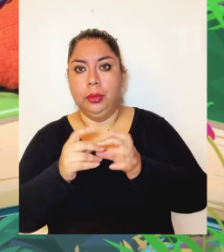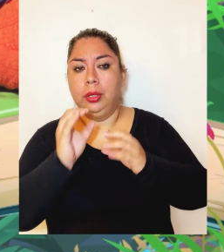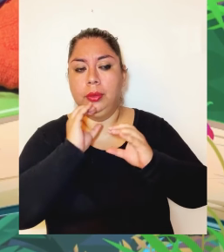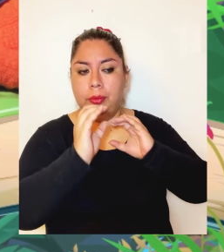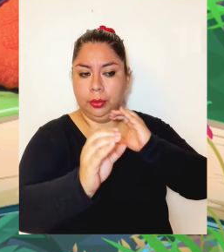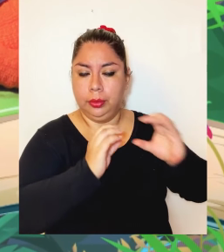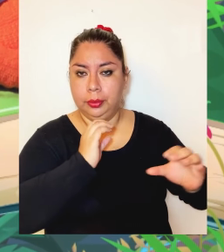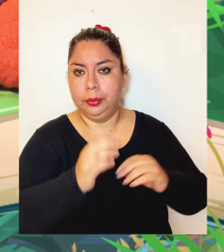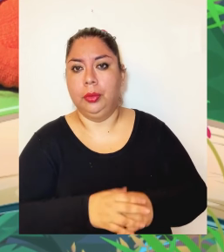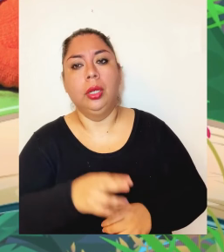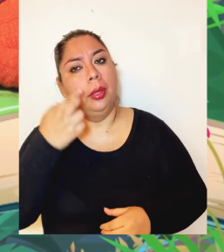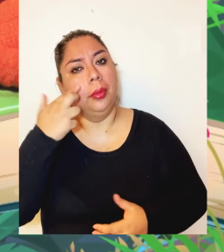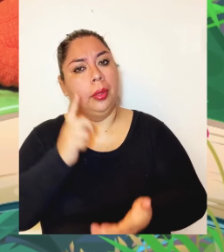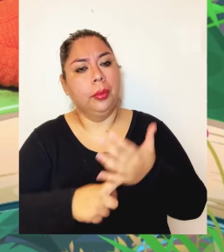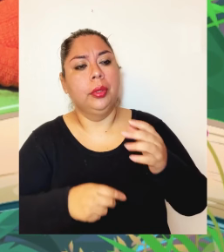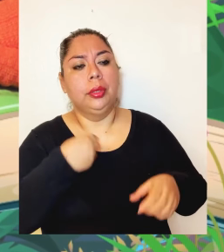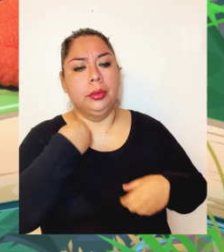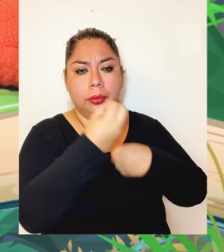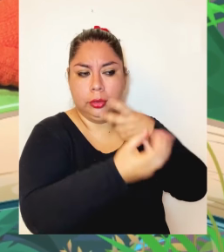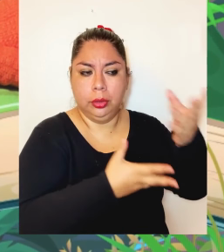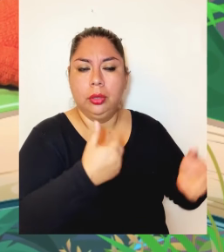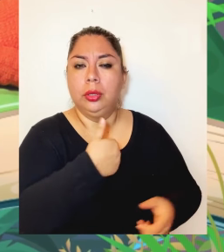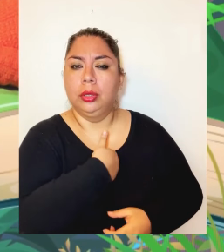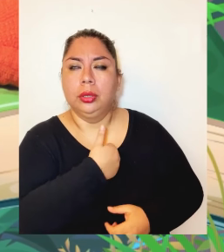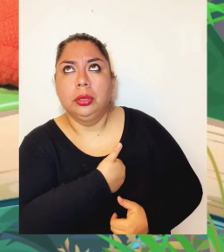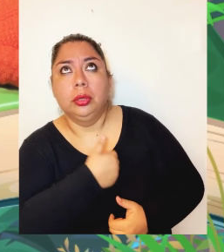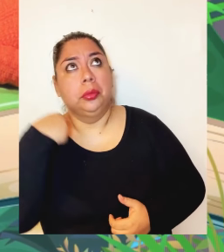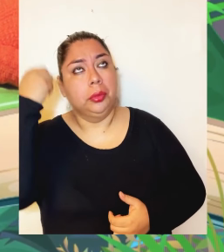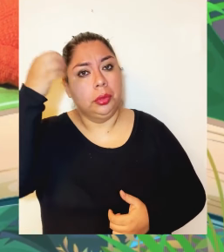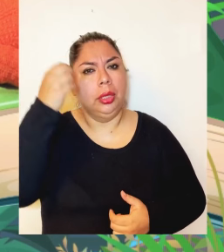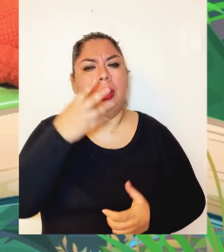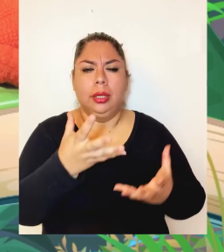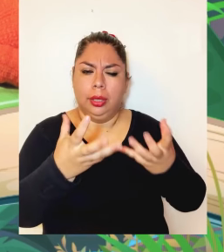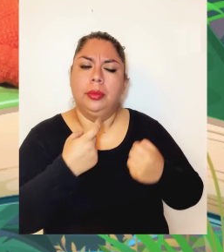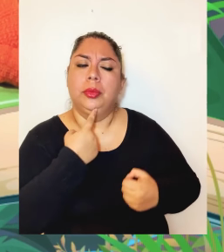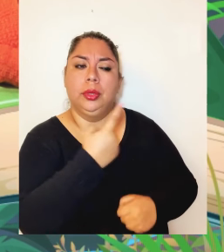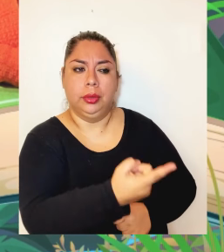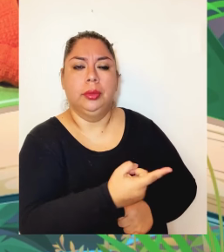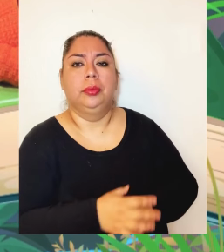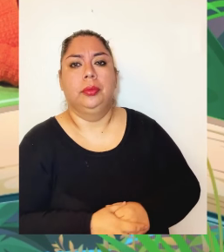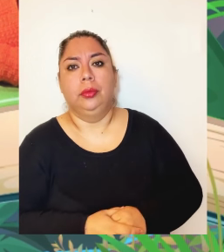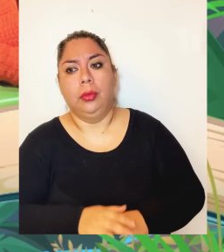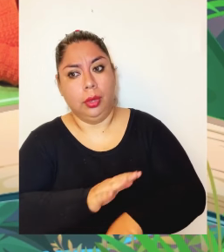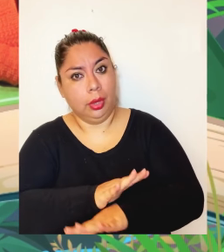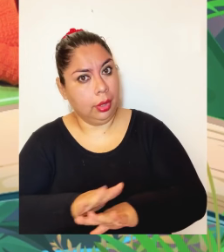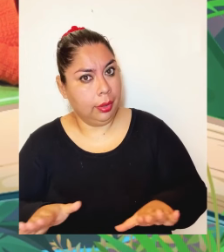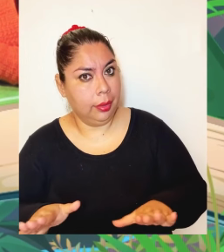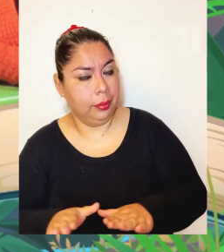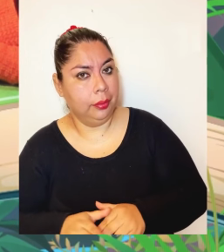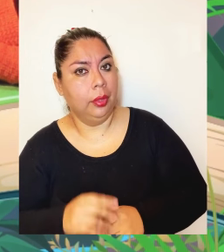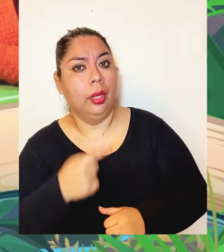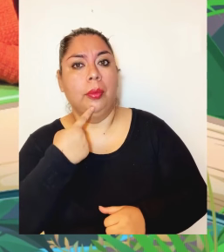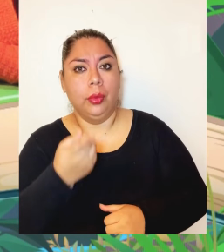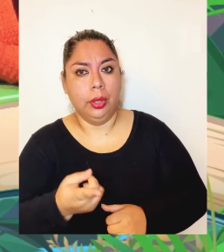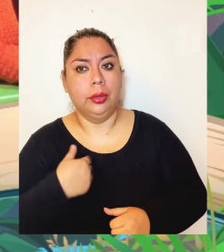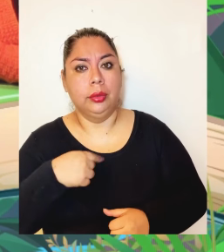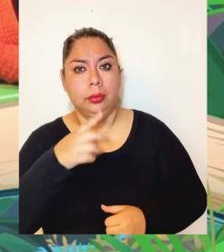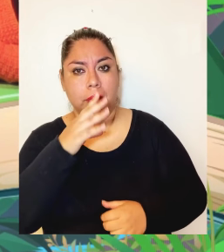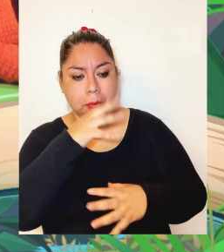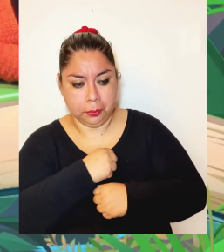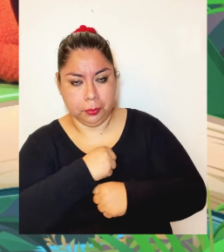allinpuni rimanakuyqa. Willanakunchis hinaqa imatapas allinta tupachinchis. Imatachá